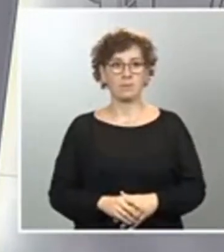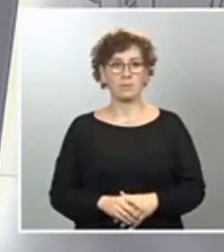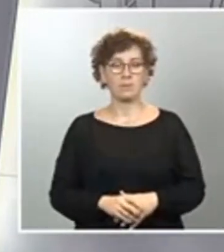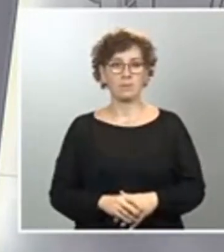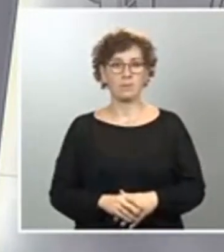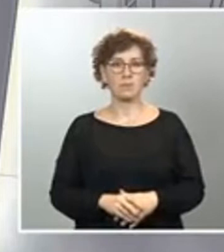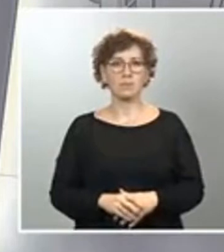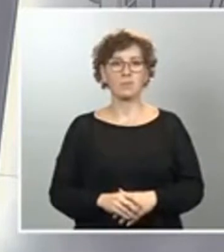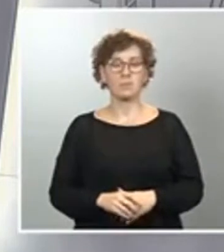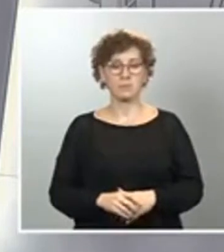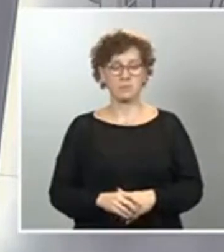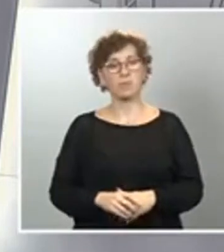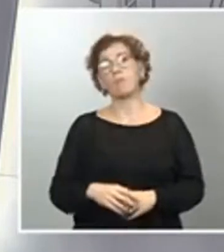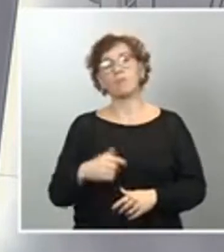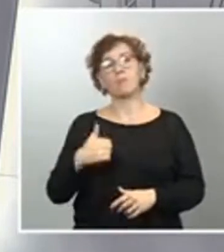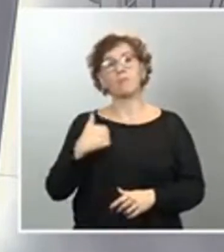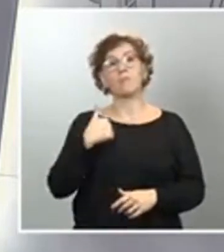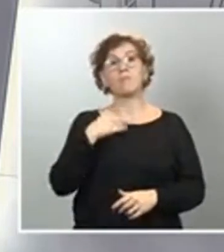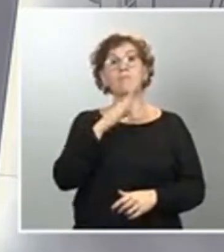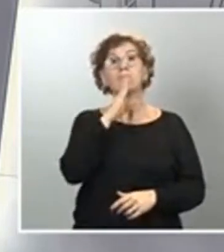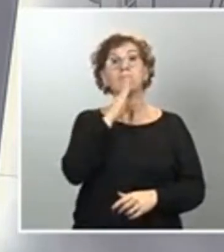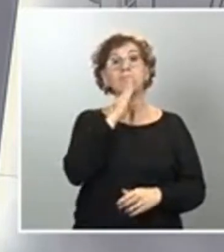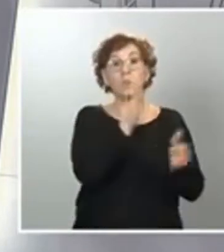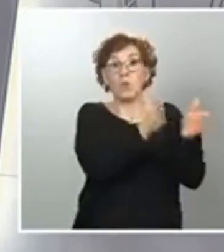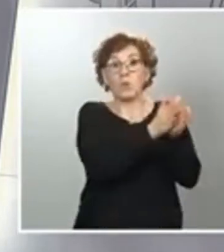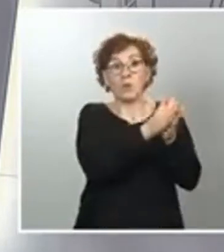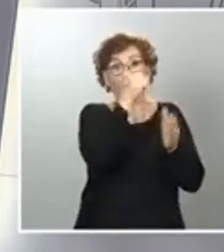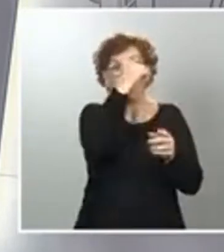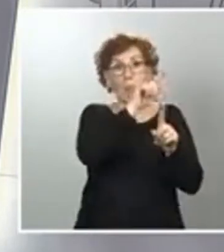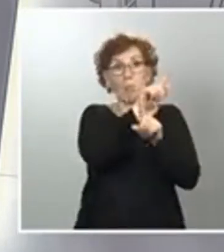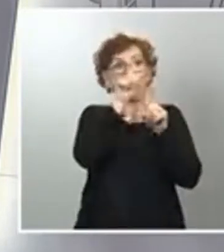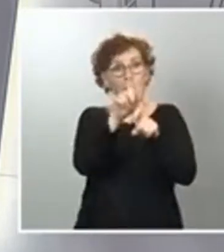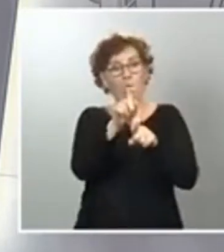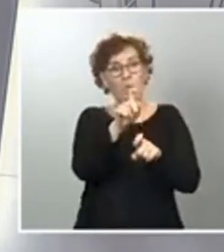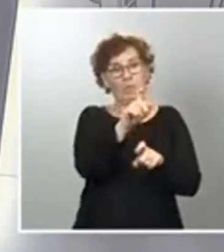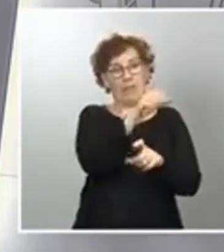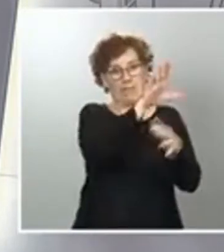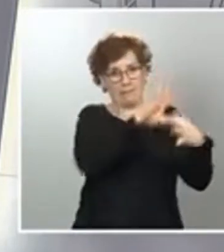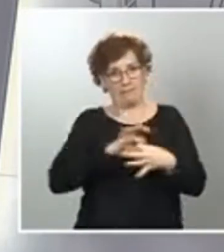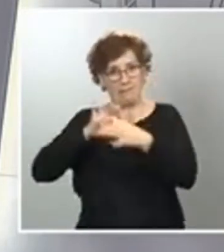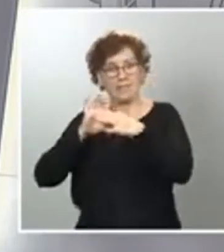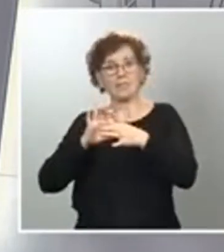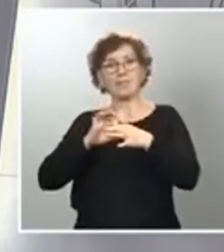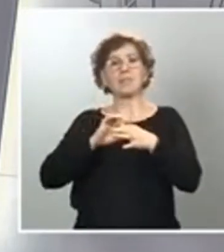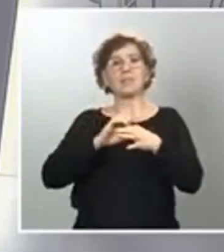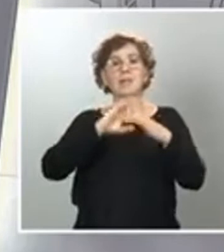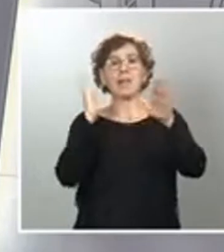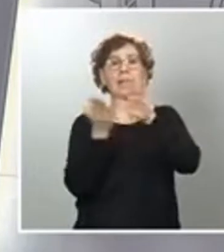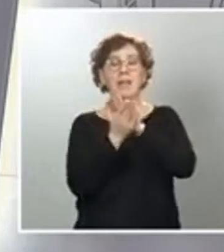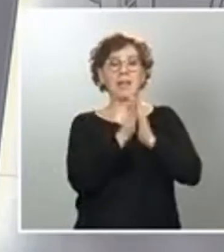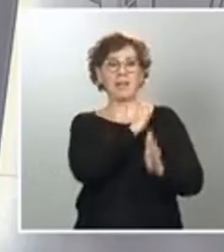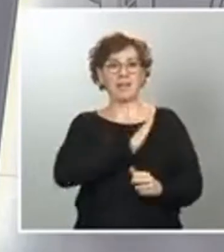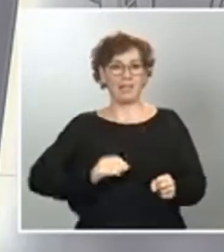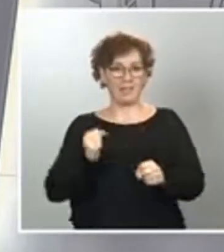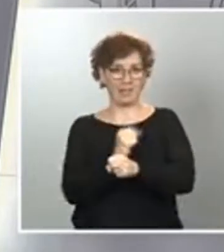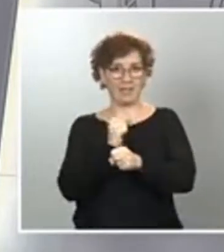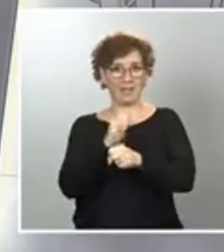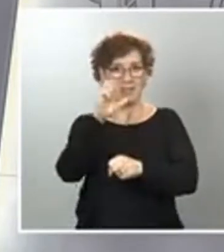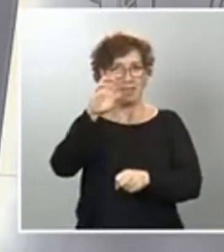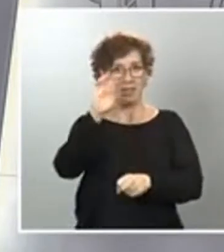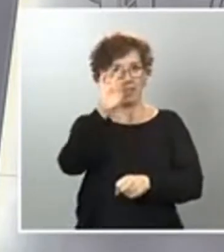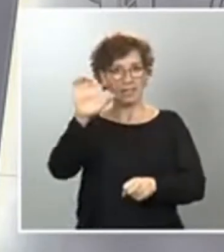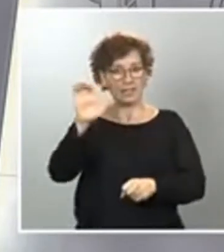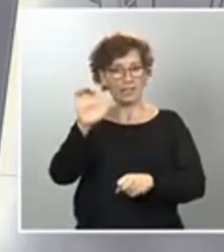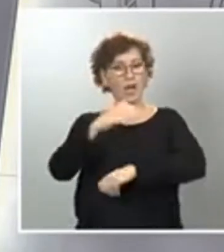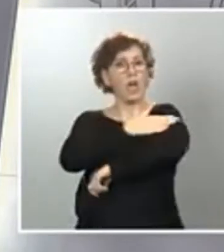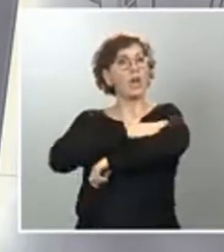Yo quería recoger el guante de la pregunta del compañero sobre los ERTE, si sabe ya el Gobierno si tiene decidido prolongarlos